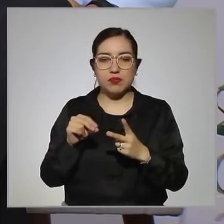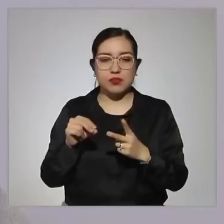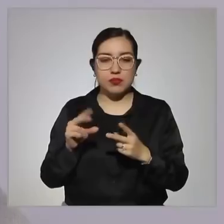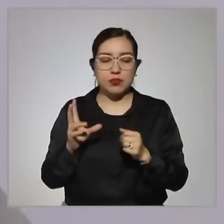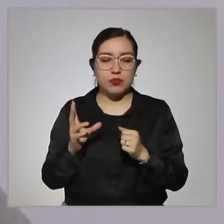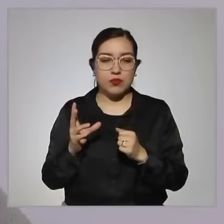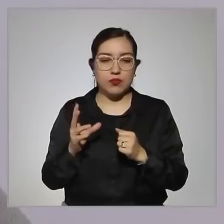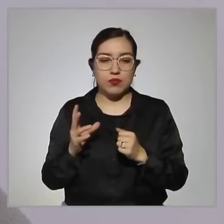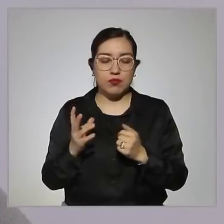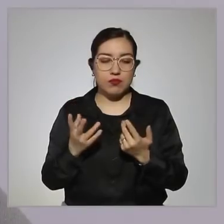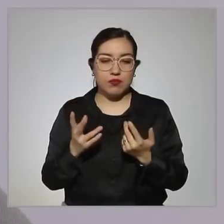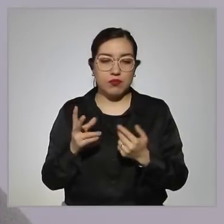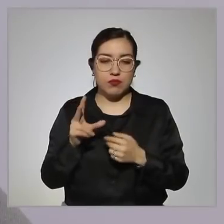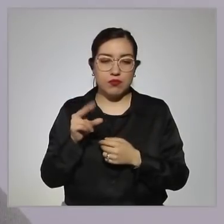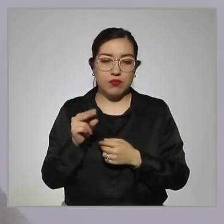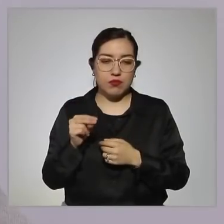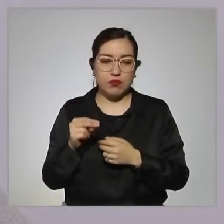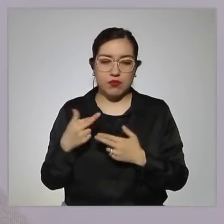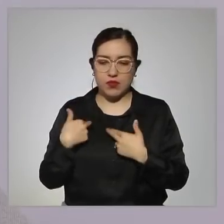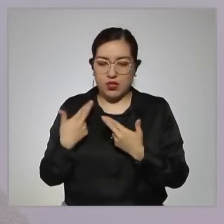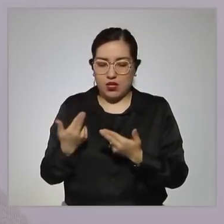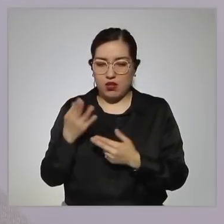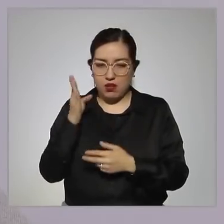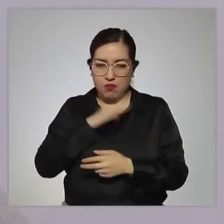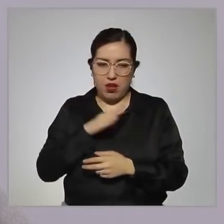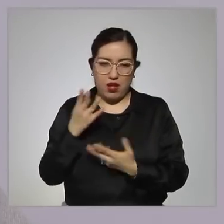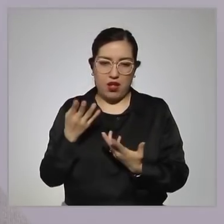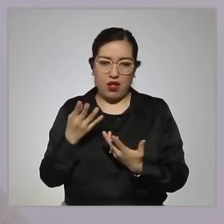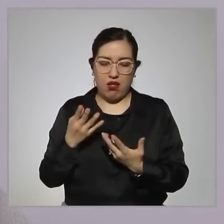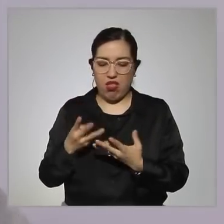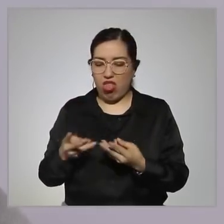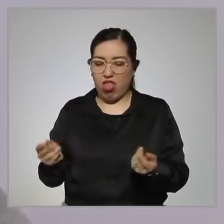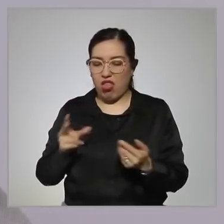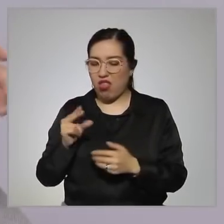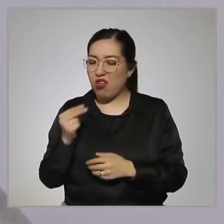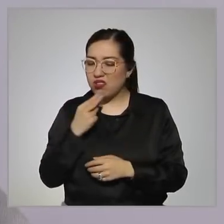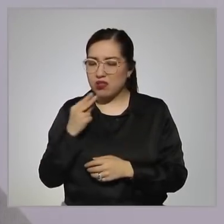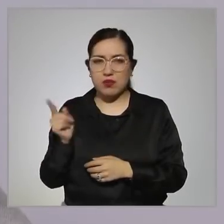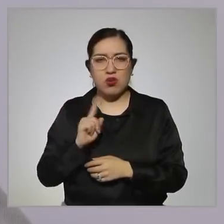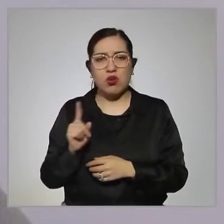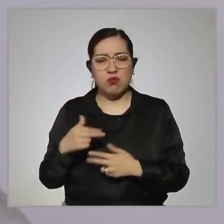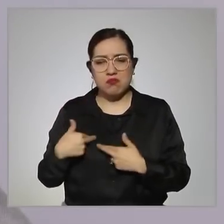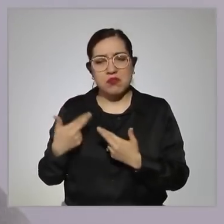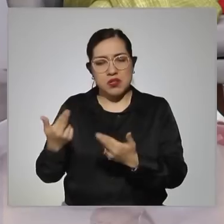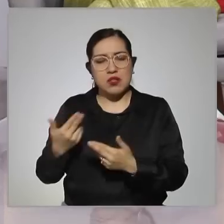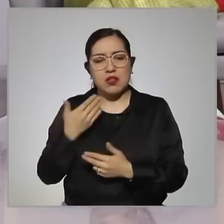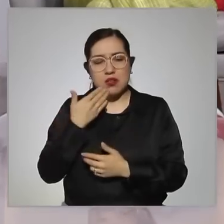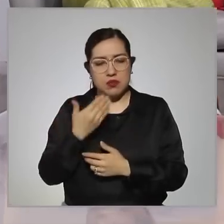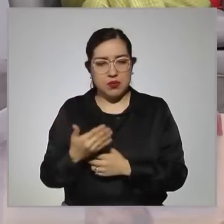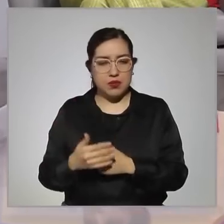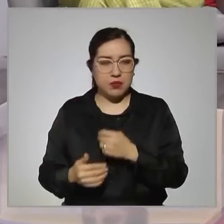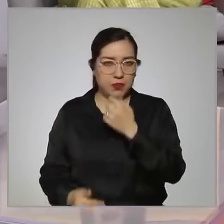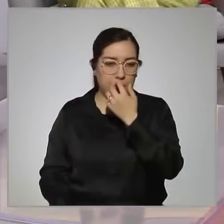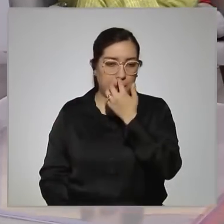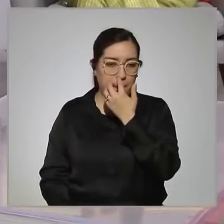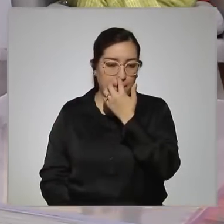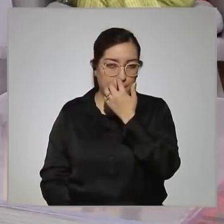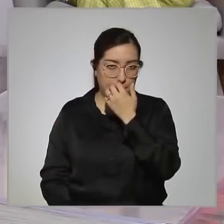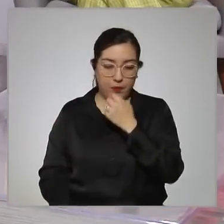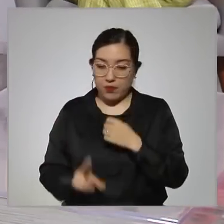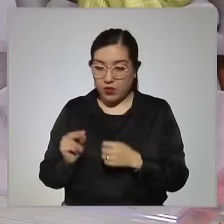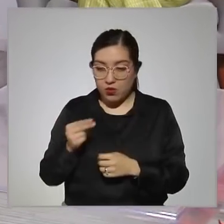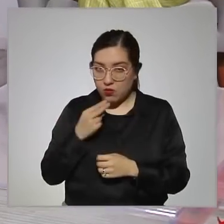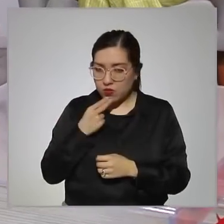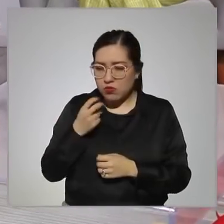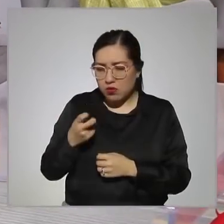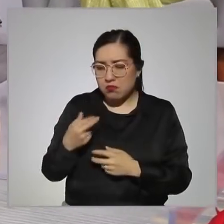regalarlas en feas circunstancias, es decir, que las cosas estén destartaladas o no, para nada. Es lo que no se usa,